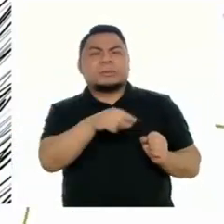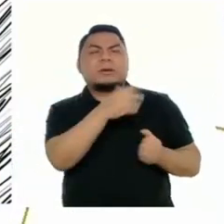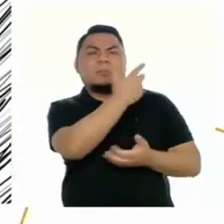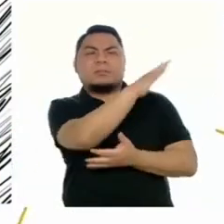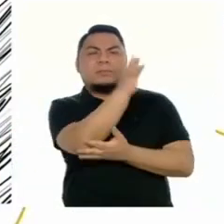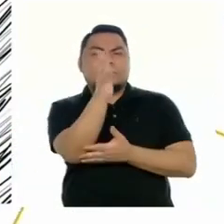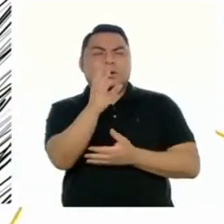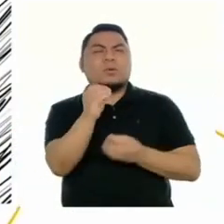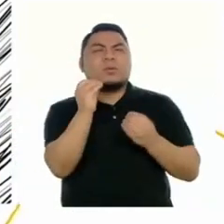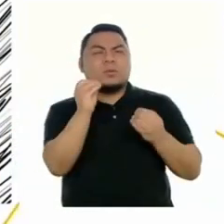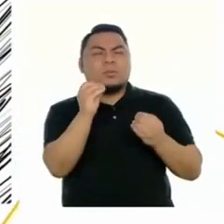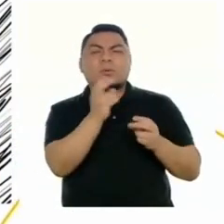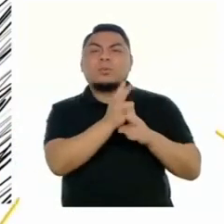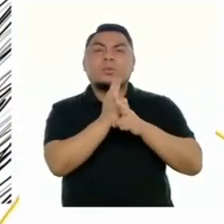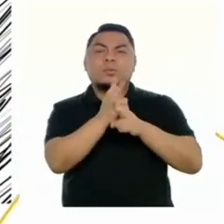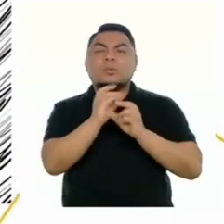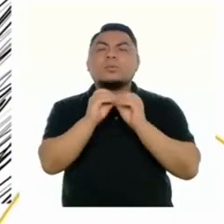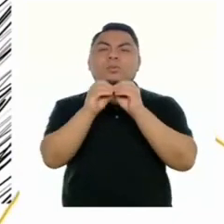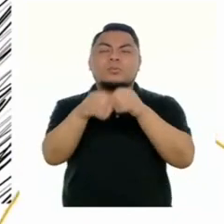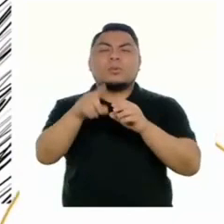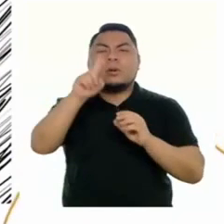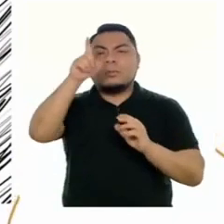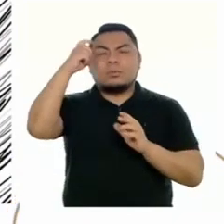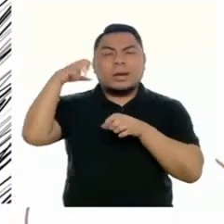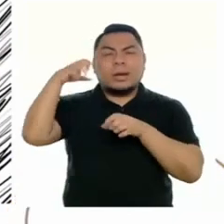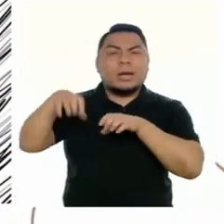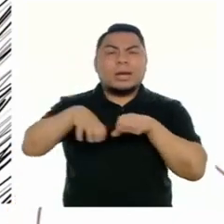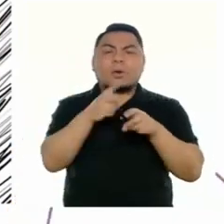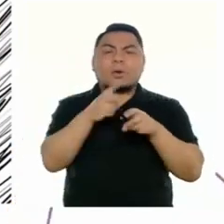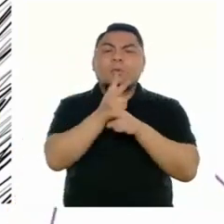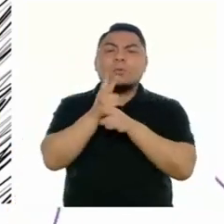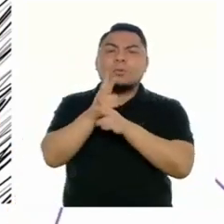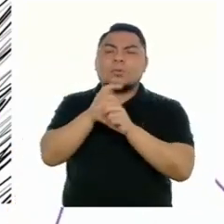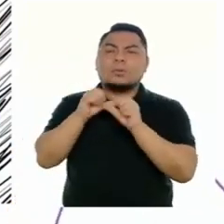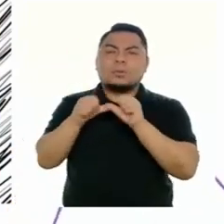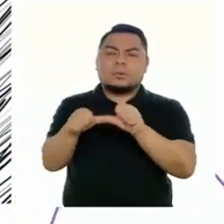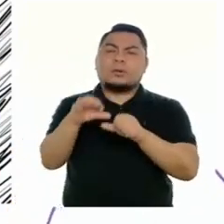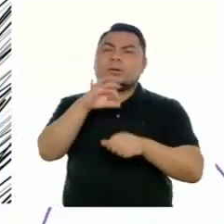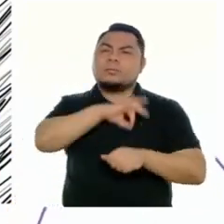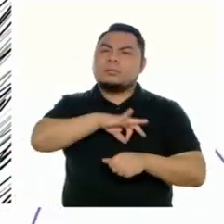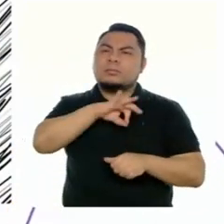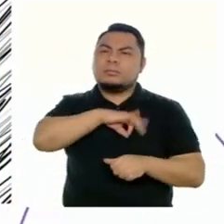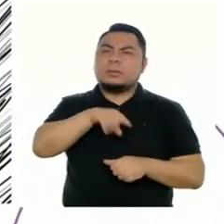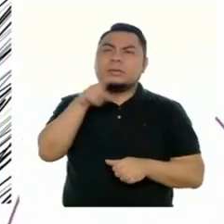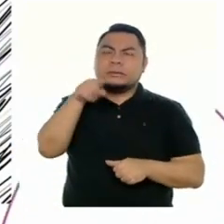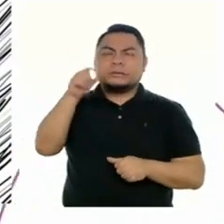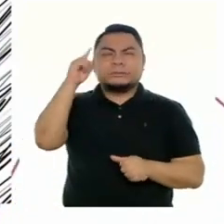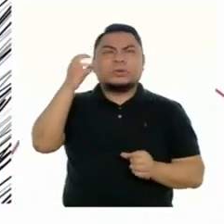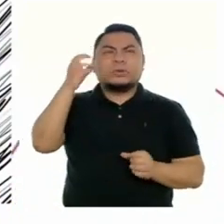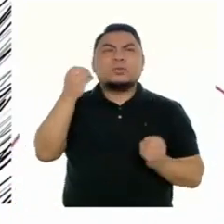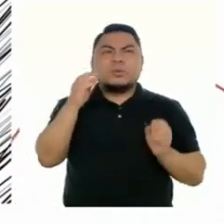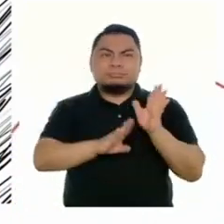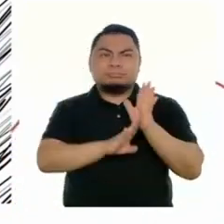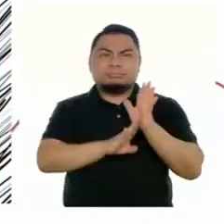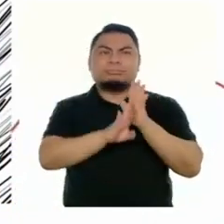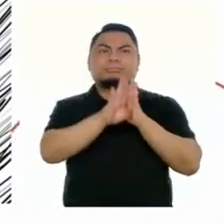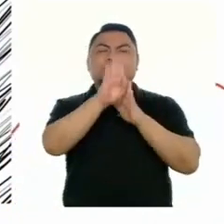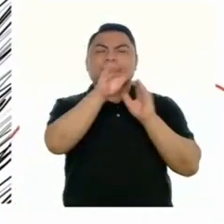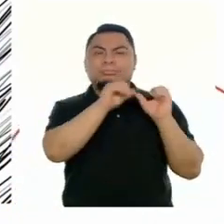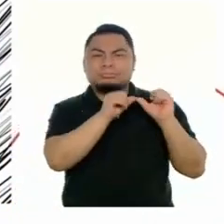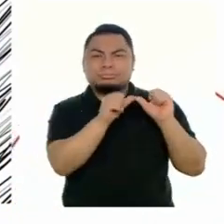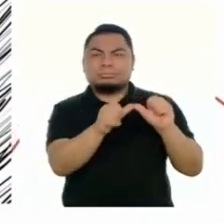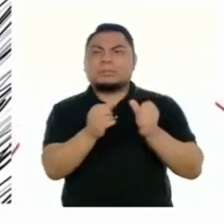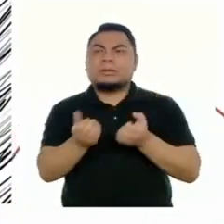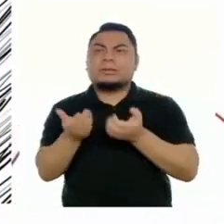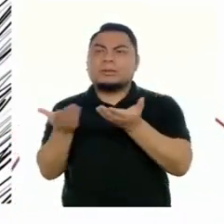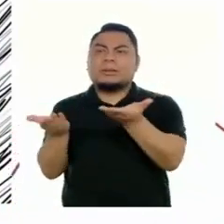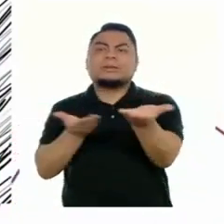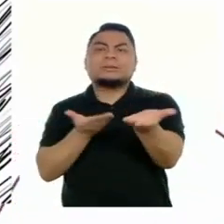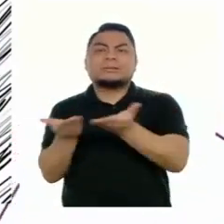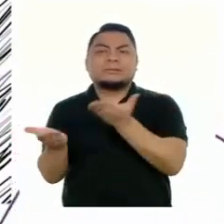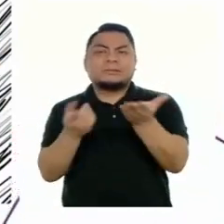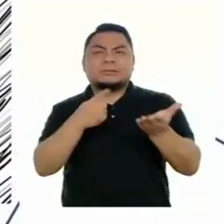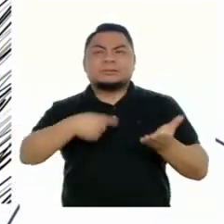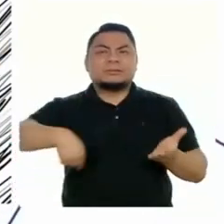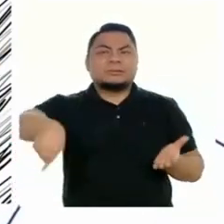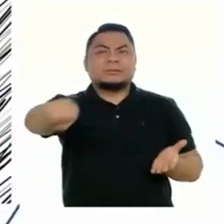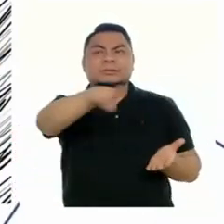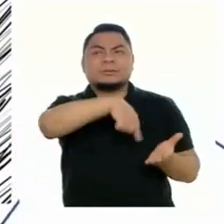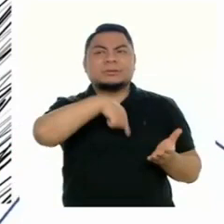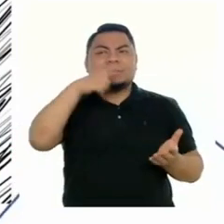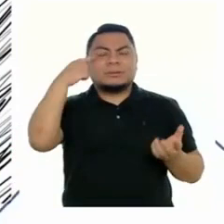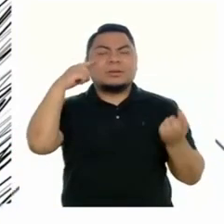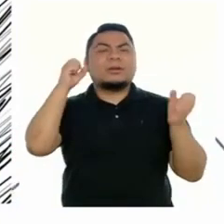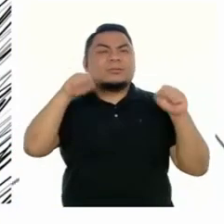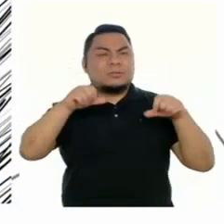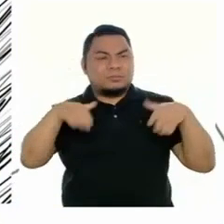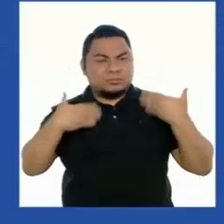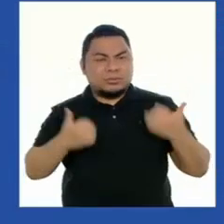los bosques. Emprender políticas y acciones de conservación y aprovechamiento sostenible para que sigan brindando los servicios ecosistémicos que